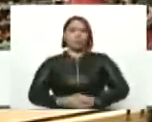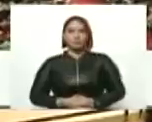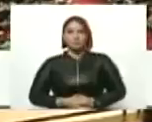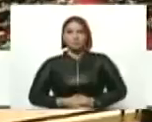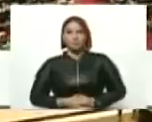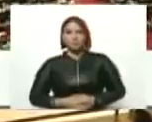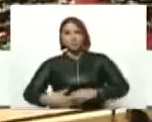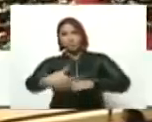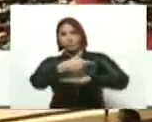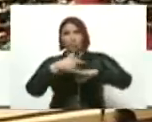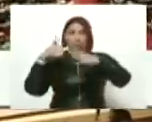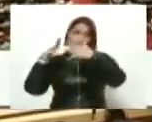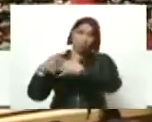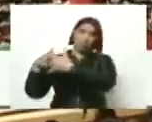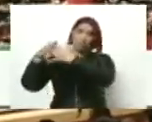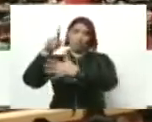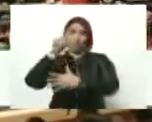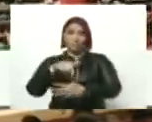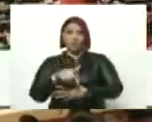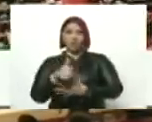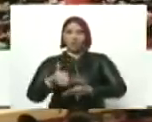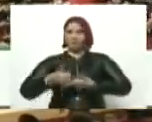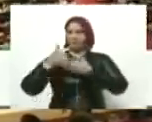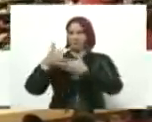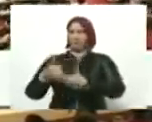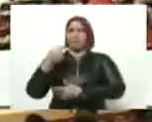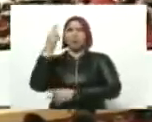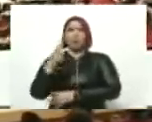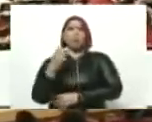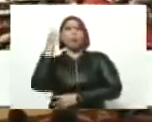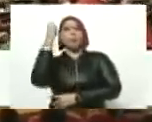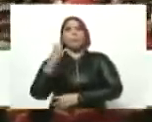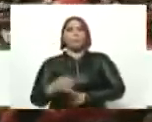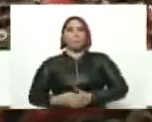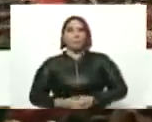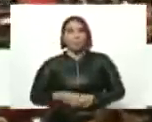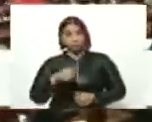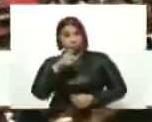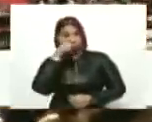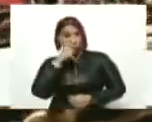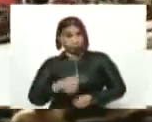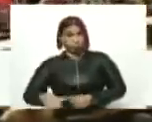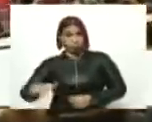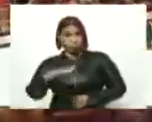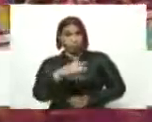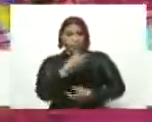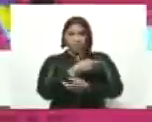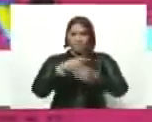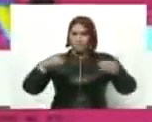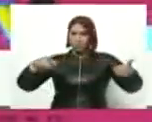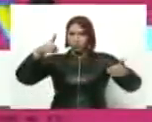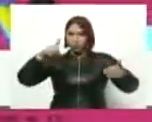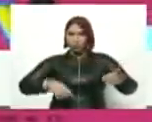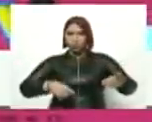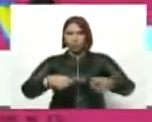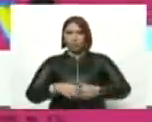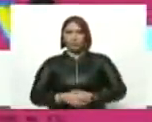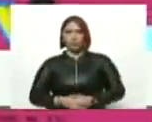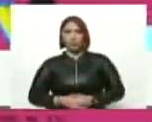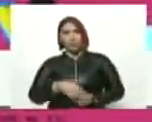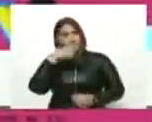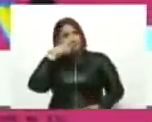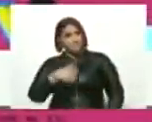El gobierno de los Estados Unidos y sus aliados de la Unión Europea. Y este pueblo digno, este